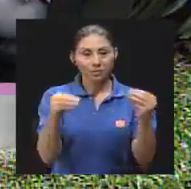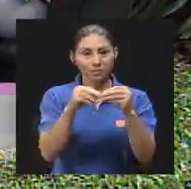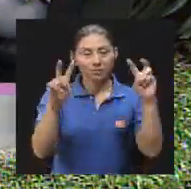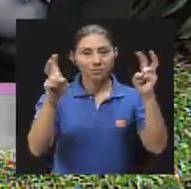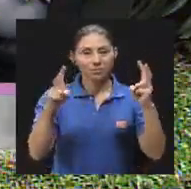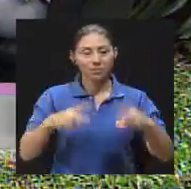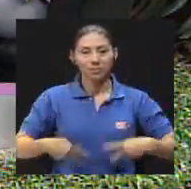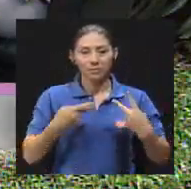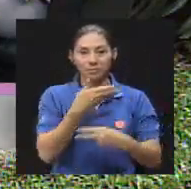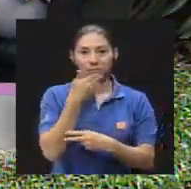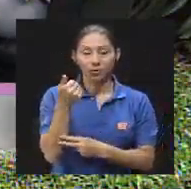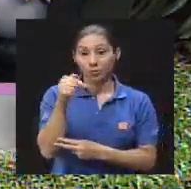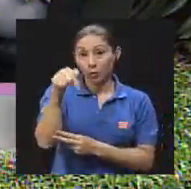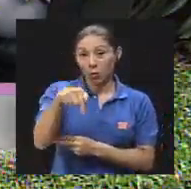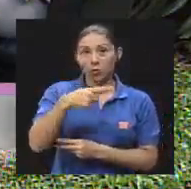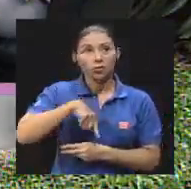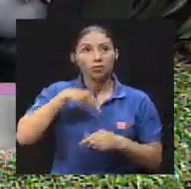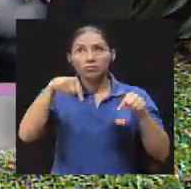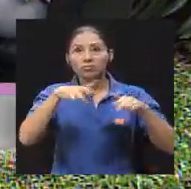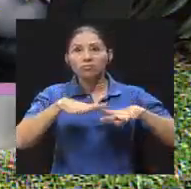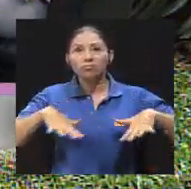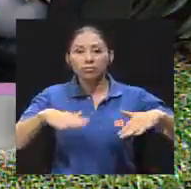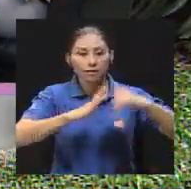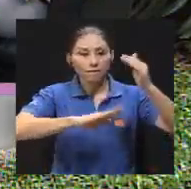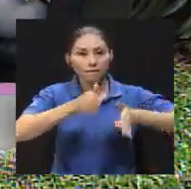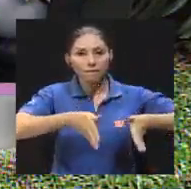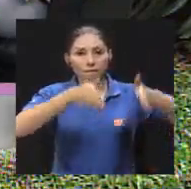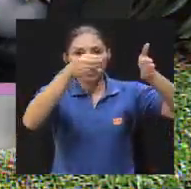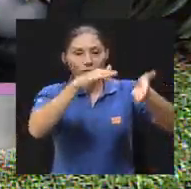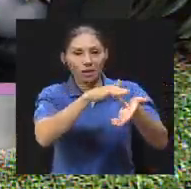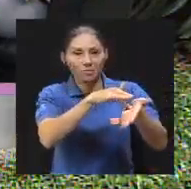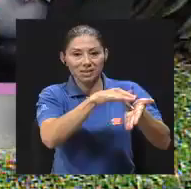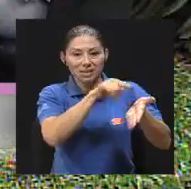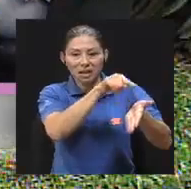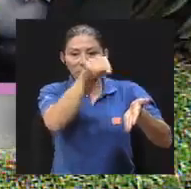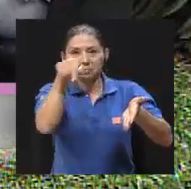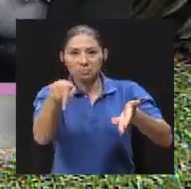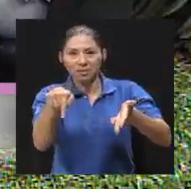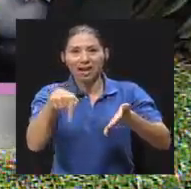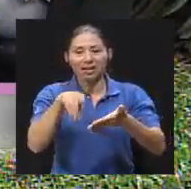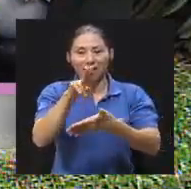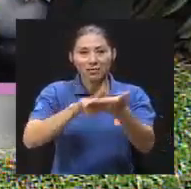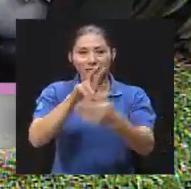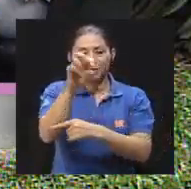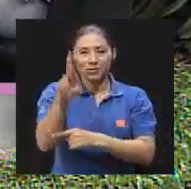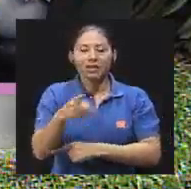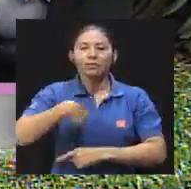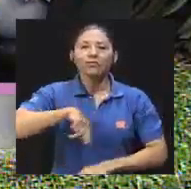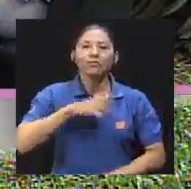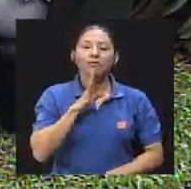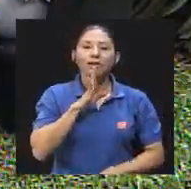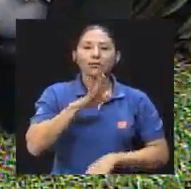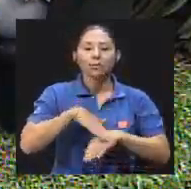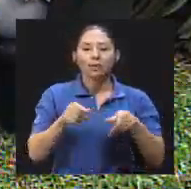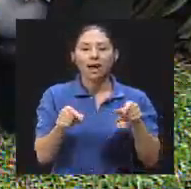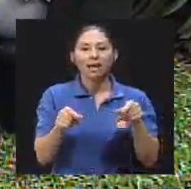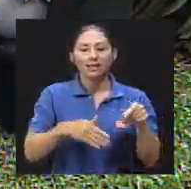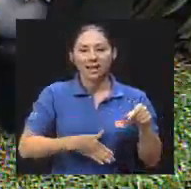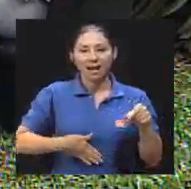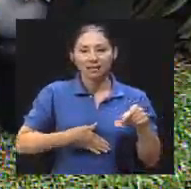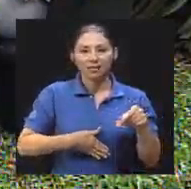Continuamos con más de Vivir Mejor, hoy en las afueras de la Facultad de Medicina, aquí en la Universidad de Costa Rica. Estamos conversando sobre el cáncer gástrico y para